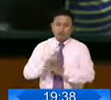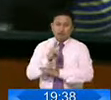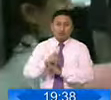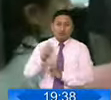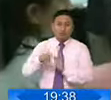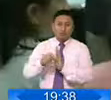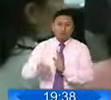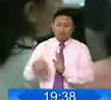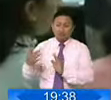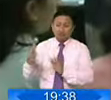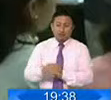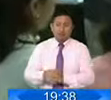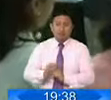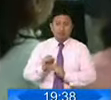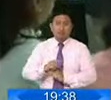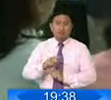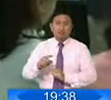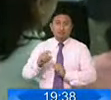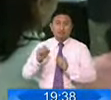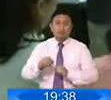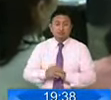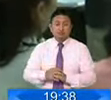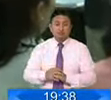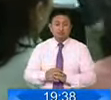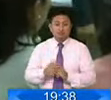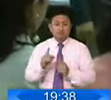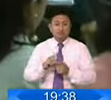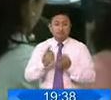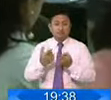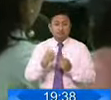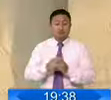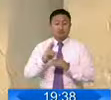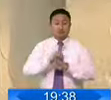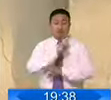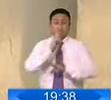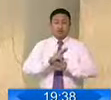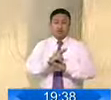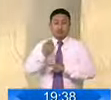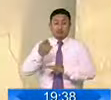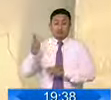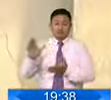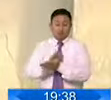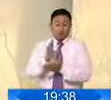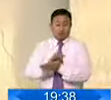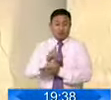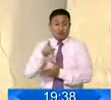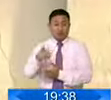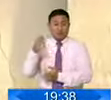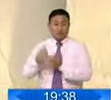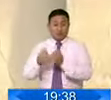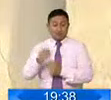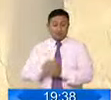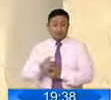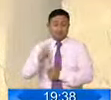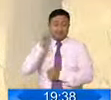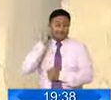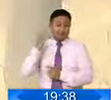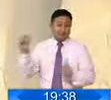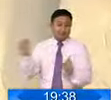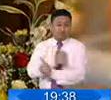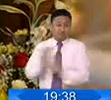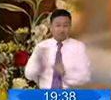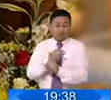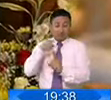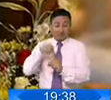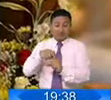abogado, pero se anunció que optarán por medidas legales para que el rector del colegio en el que supuestamente se registró una agresión, que terminó